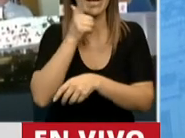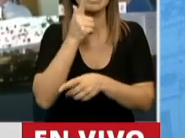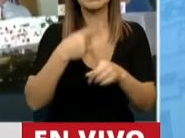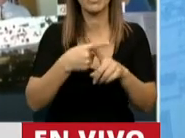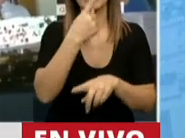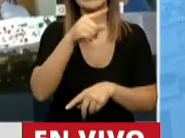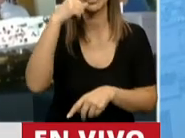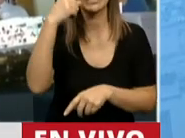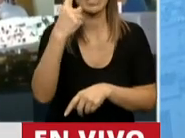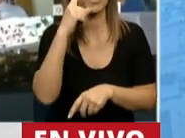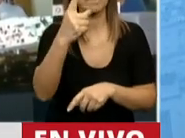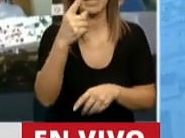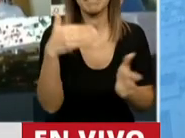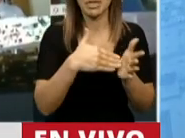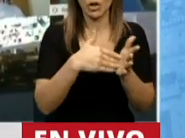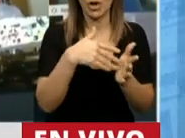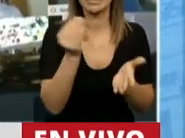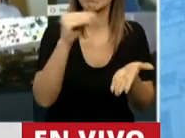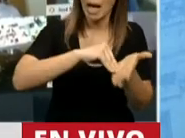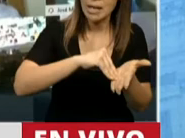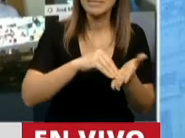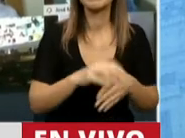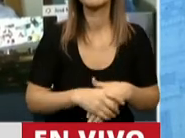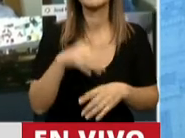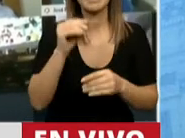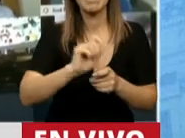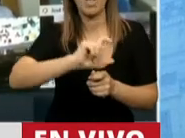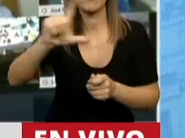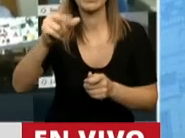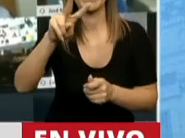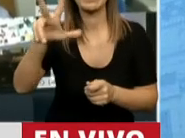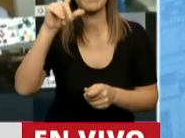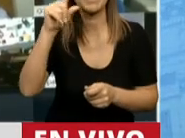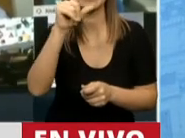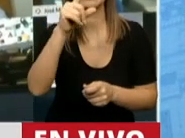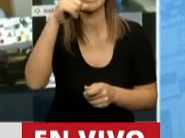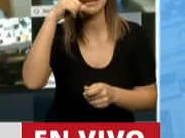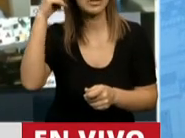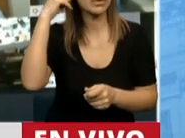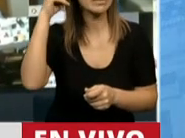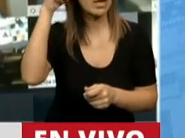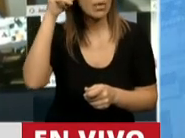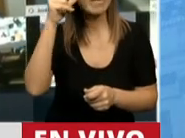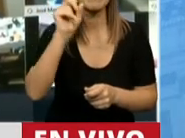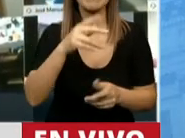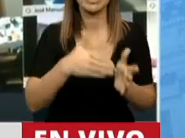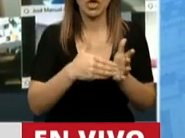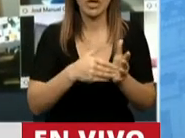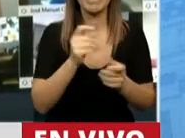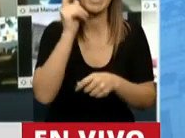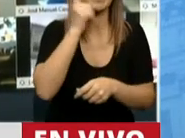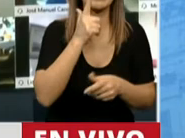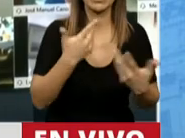millones. Asimismo, en el marco del Plan Gas se prevé el incremento de 23.489 millones para subsidiar la oferta de gas